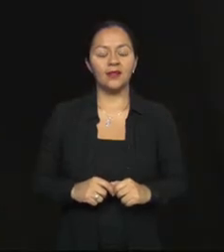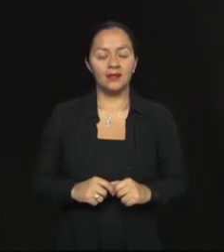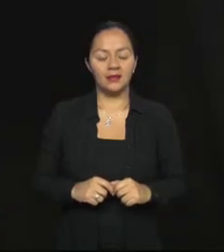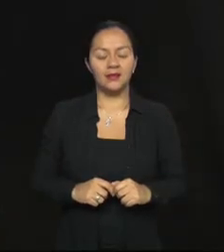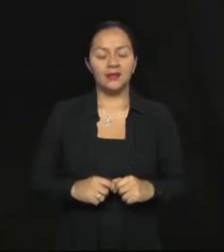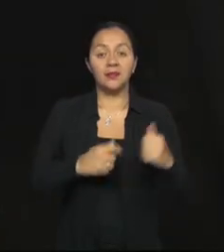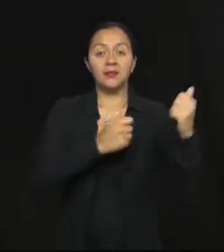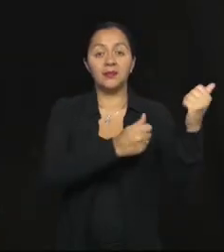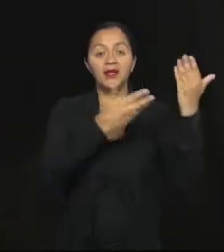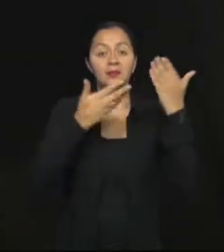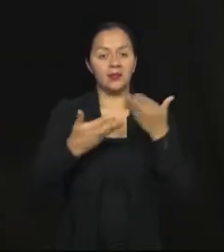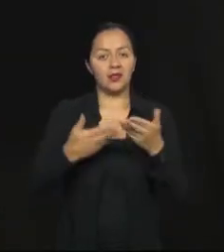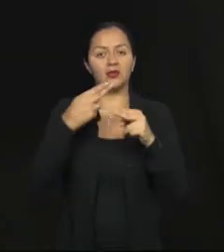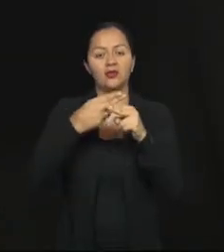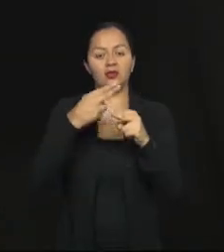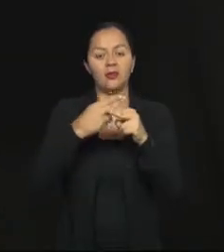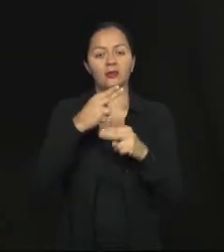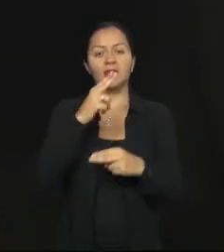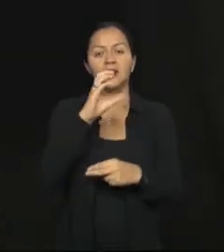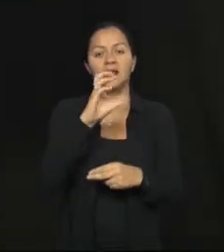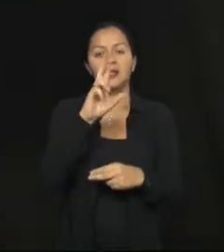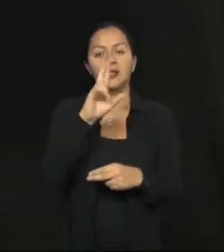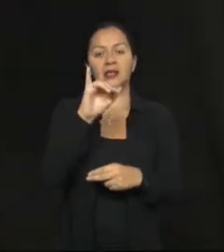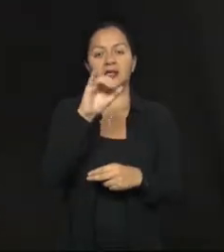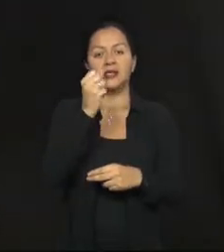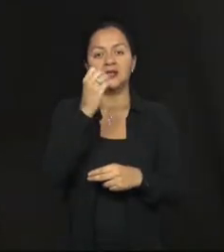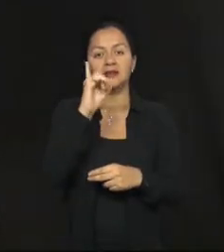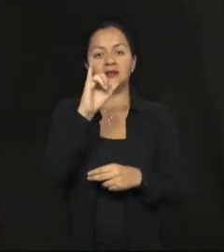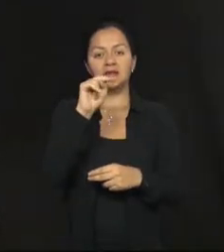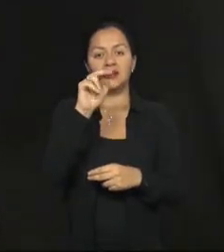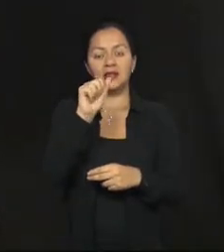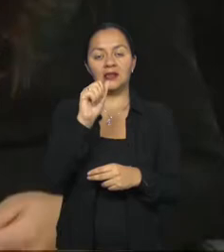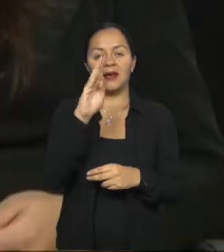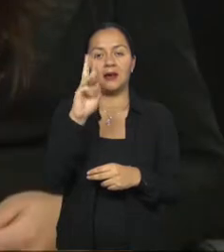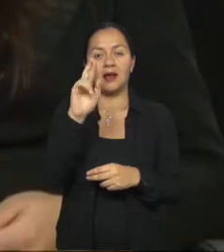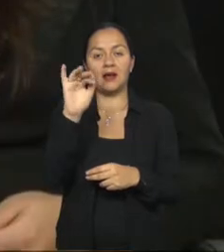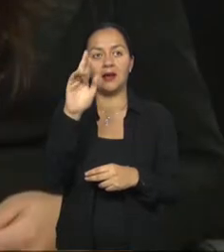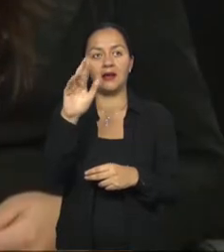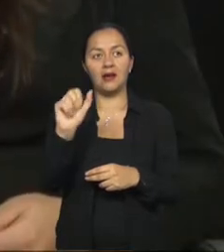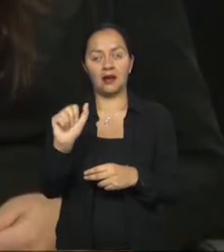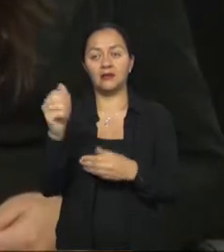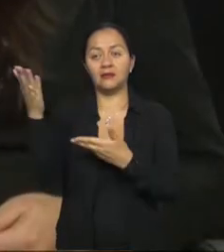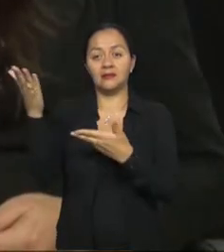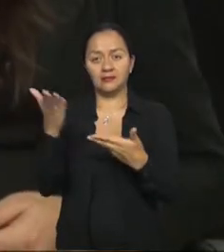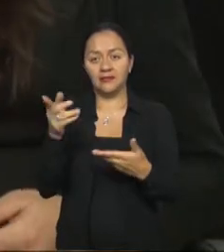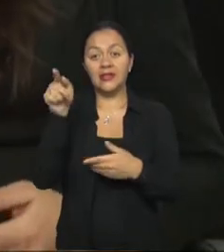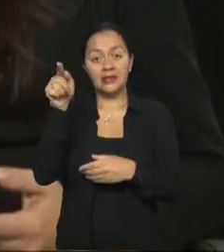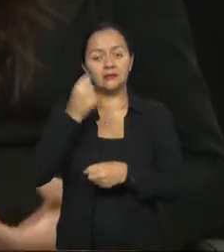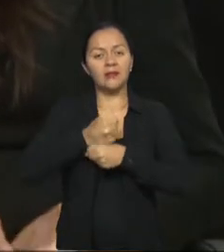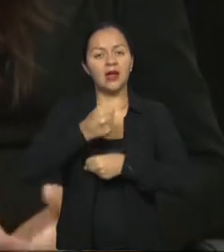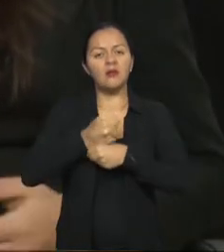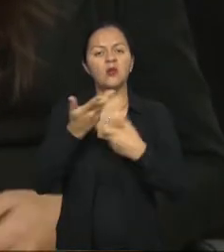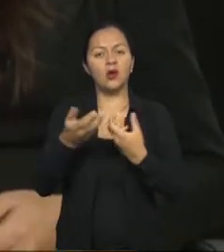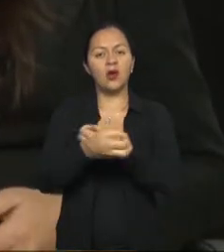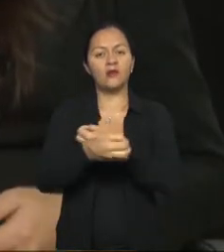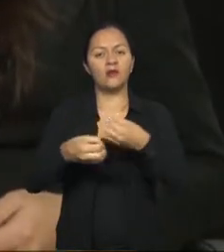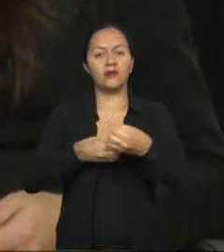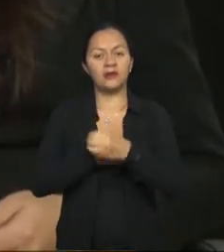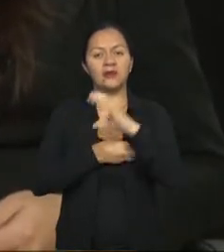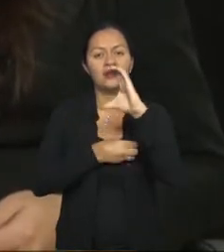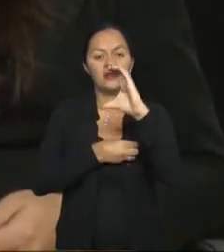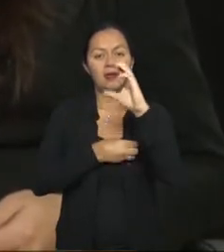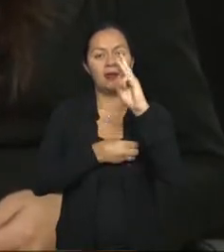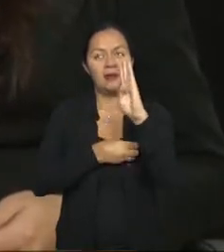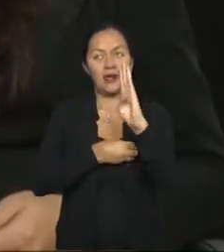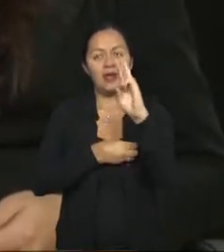Damos la bienvenida a Cristina Barrera, oficial de servicios de CBM. Un gusto tenerte con nosotros, Cristina. Igualmente para mí un placer estar aquí